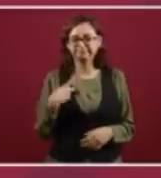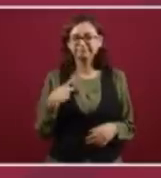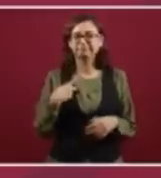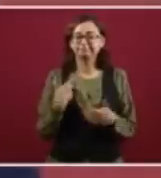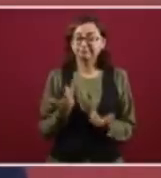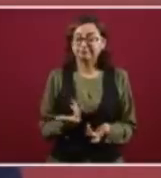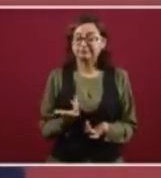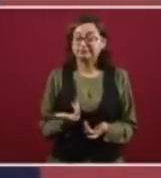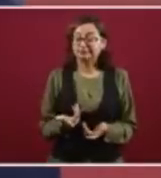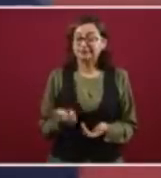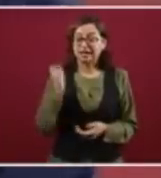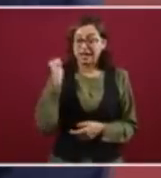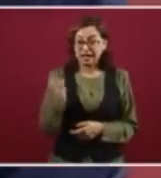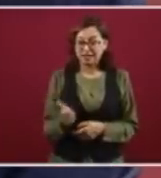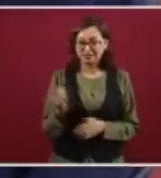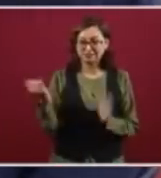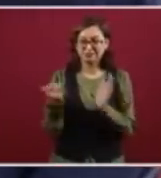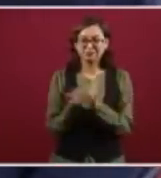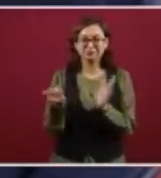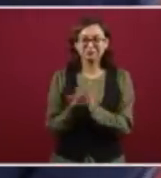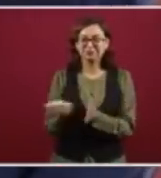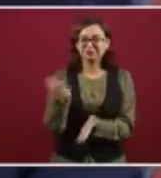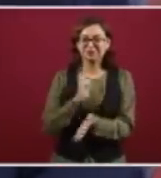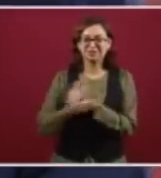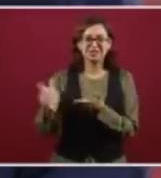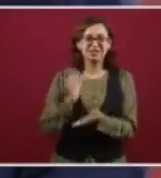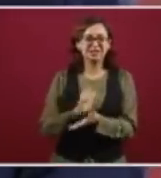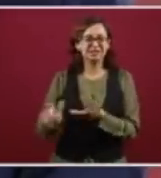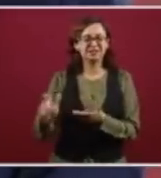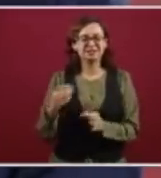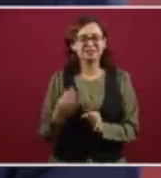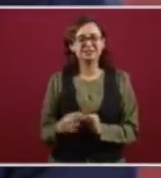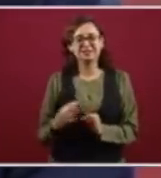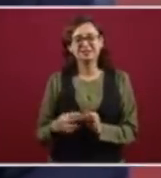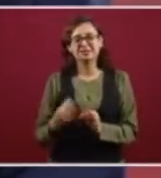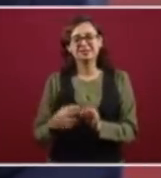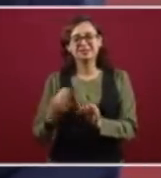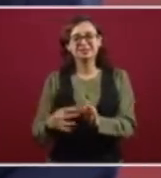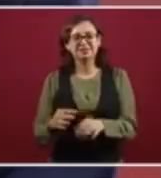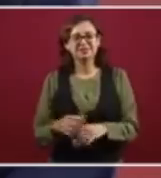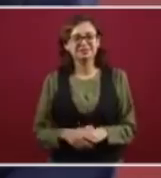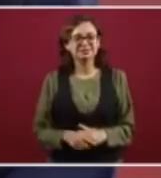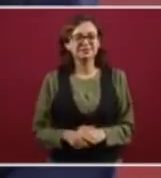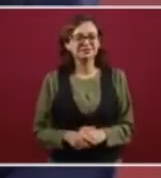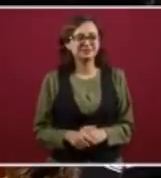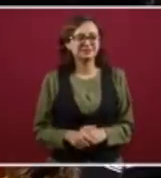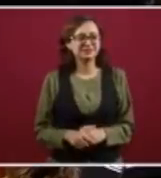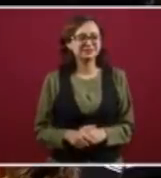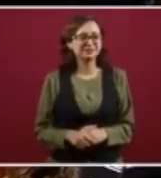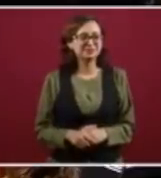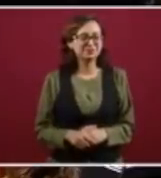corriente en el cumplimiento de nuestras obligaciones.